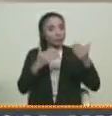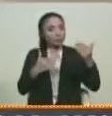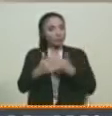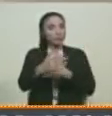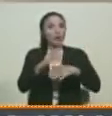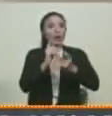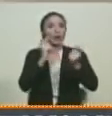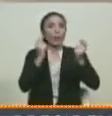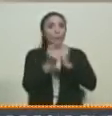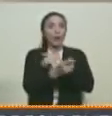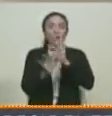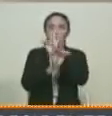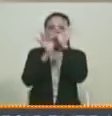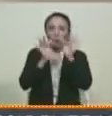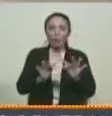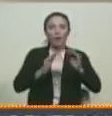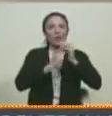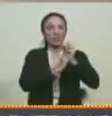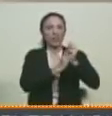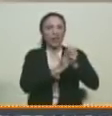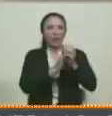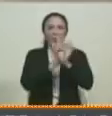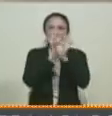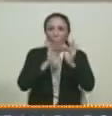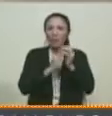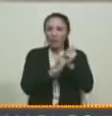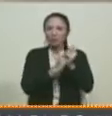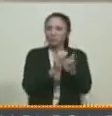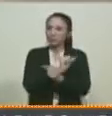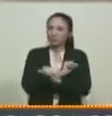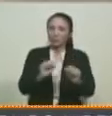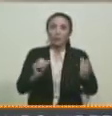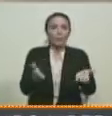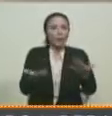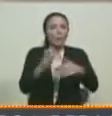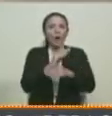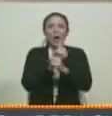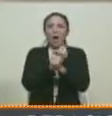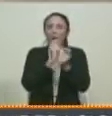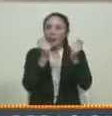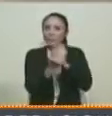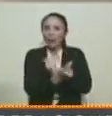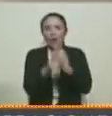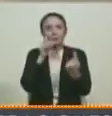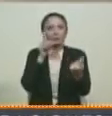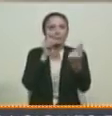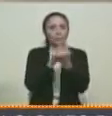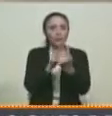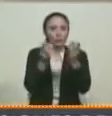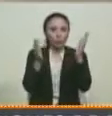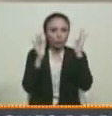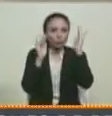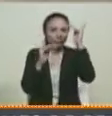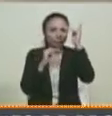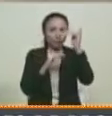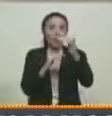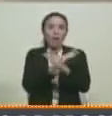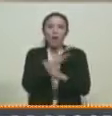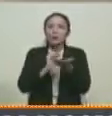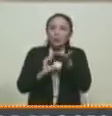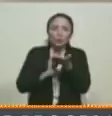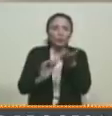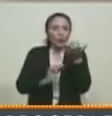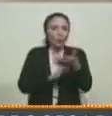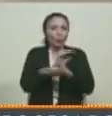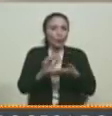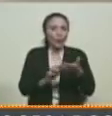que cambiar los métodos de liderazgo. Romper con el burocratismo e ir a la atención de los problemas del pueblo, de las amplias